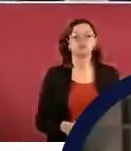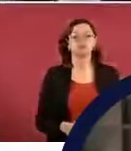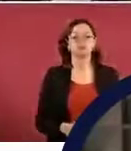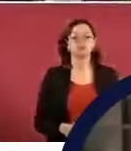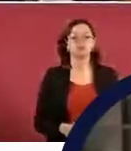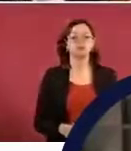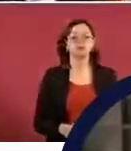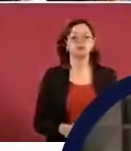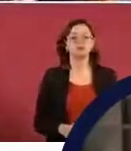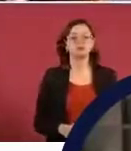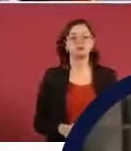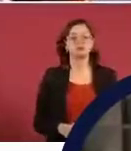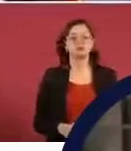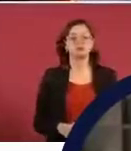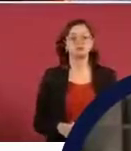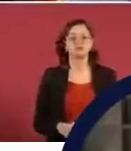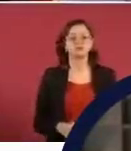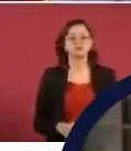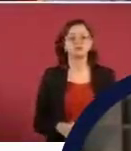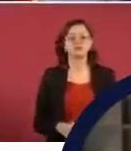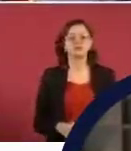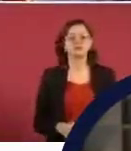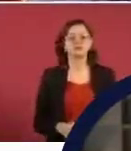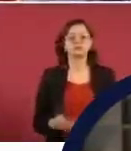en este proyecto de la Cuarta Transformación.